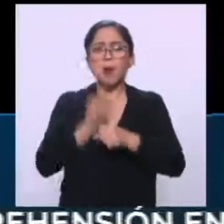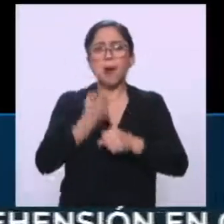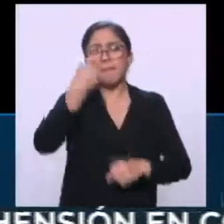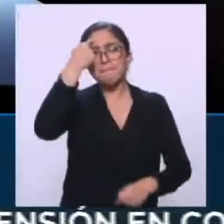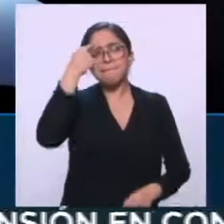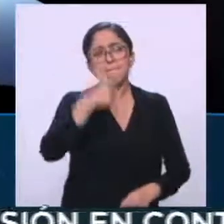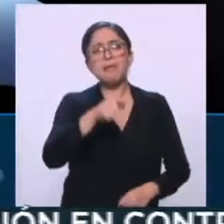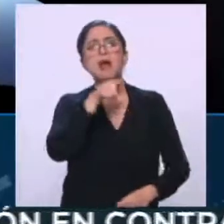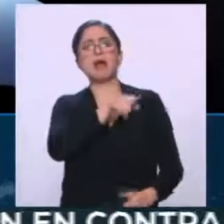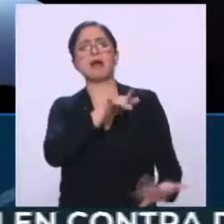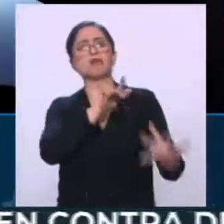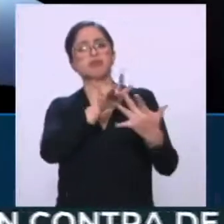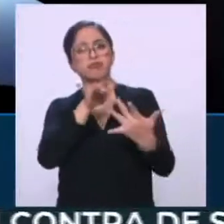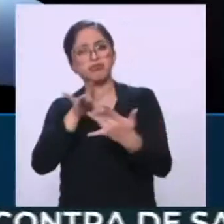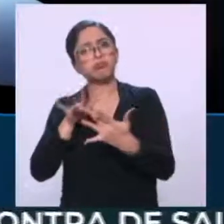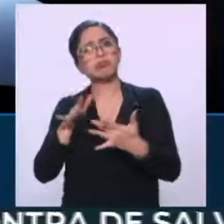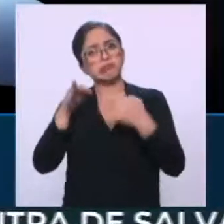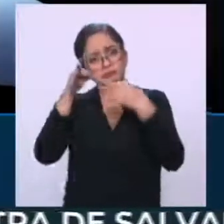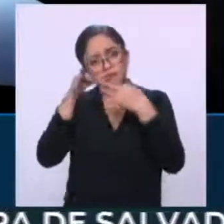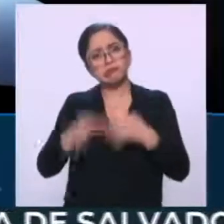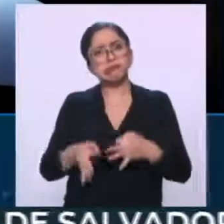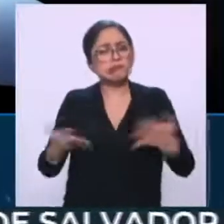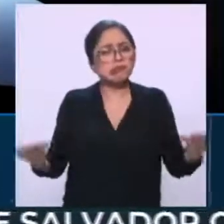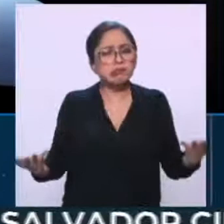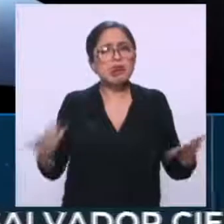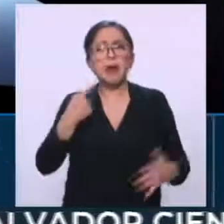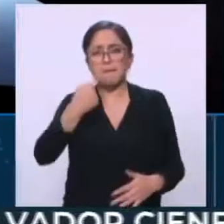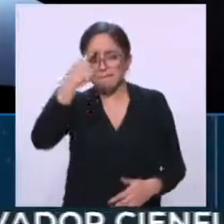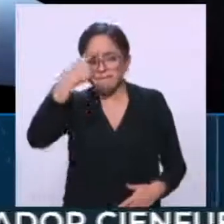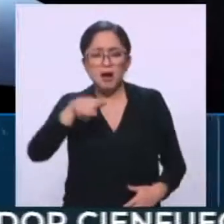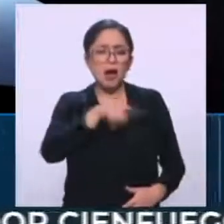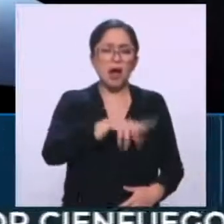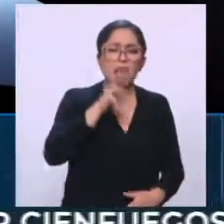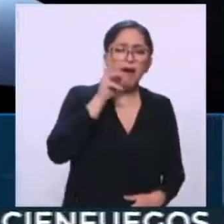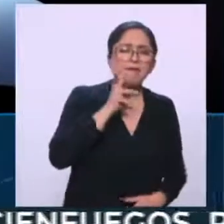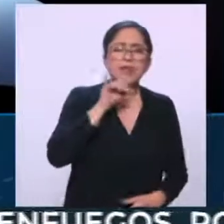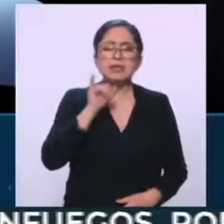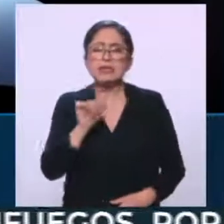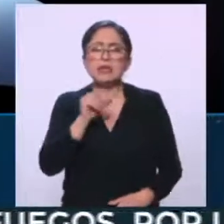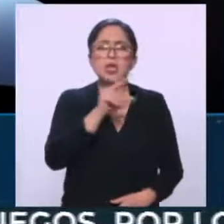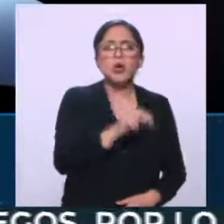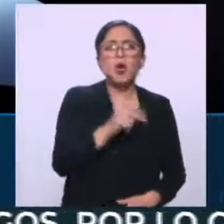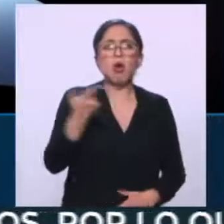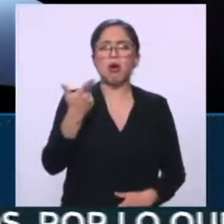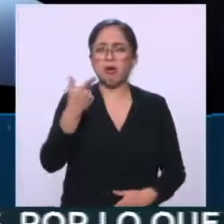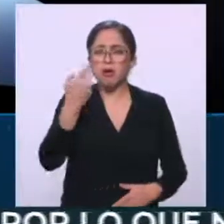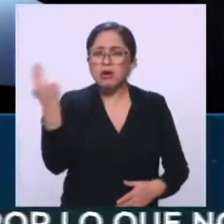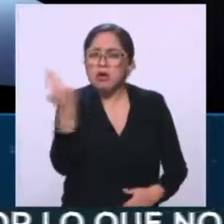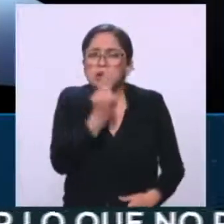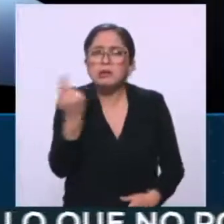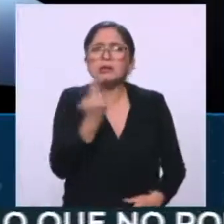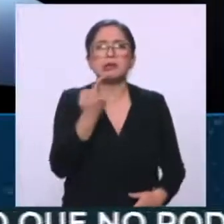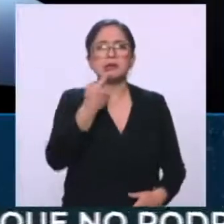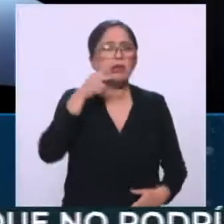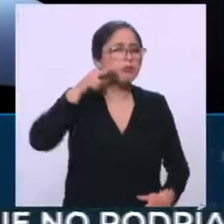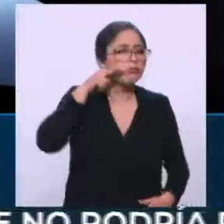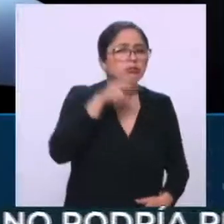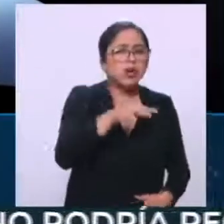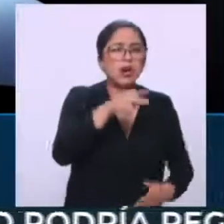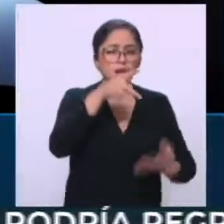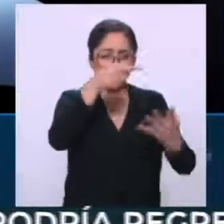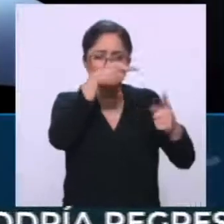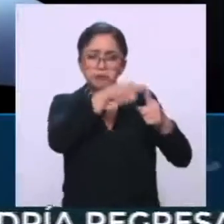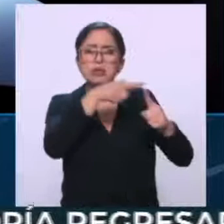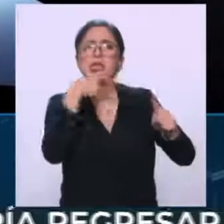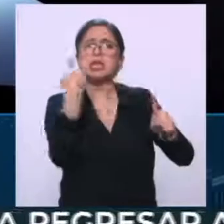hacer la conexión suficiente de lo que él pudiese decir, información que él pudiese haber dado, que apuntaran a